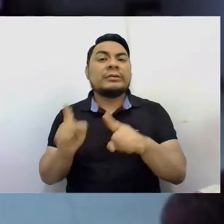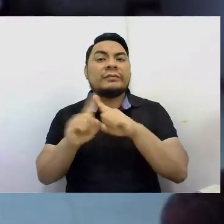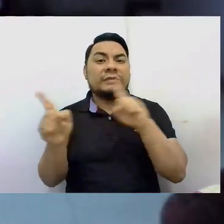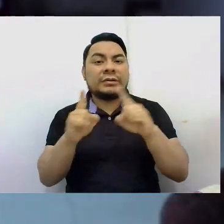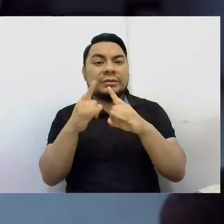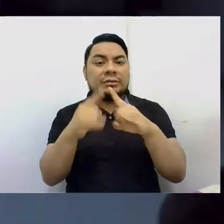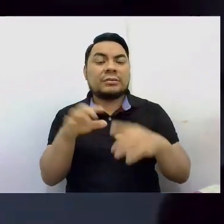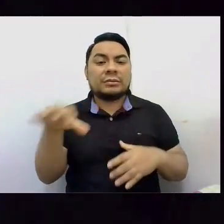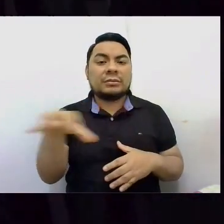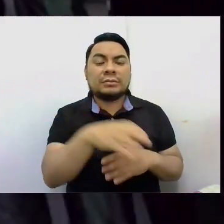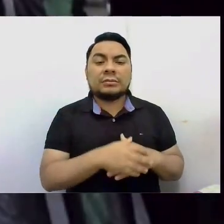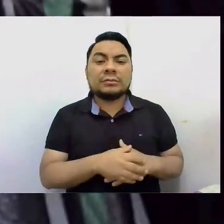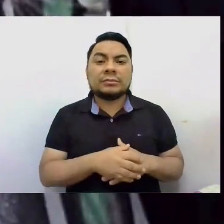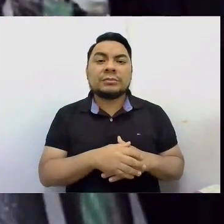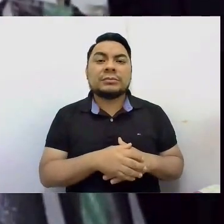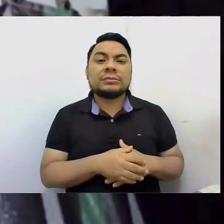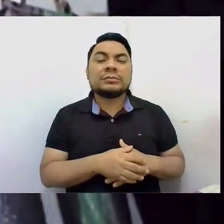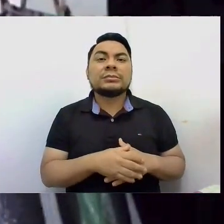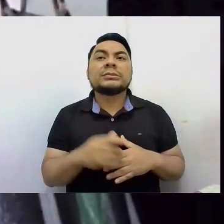recogieron.